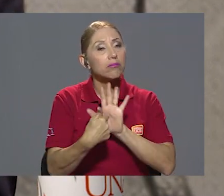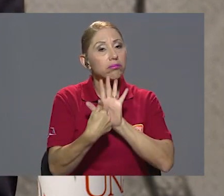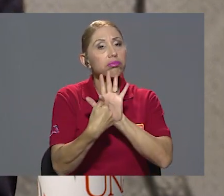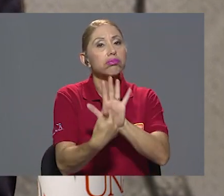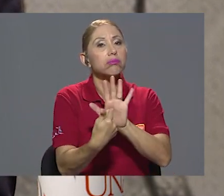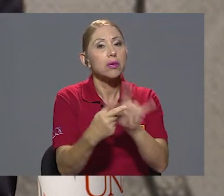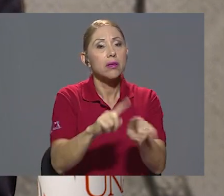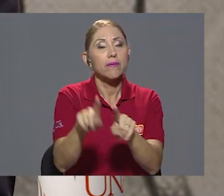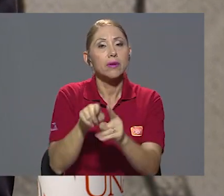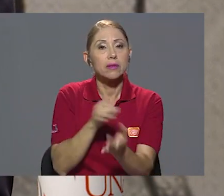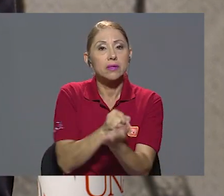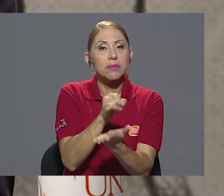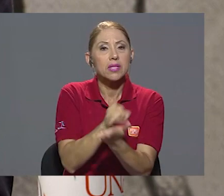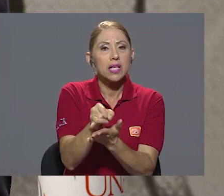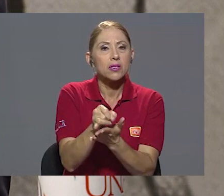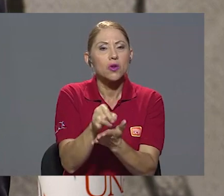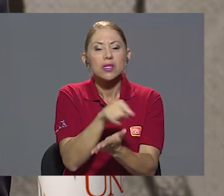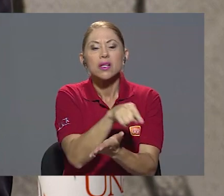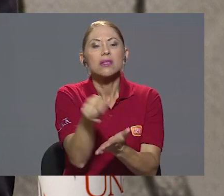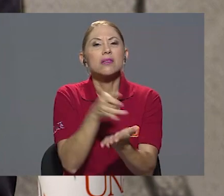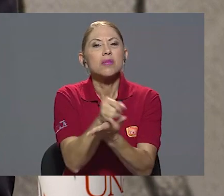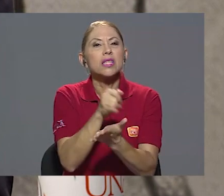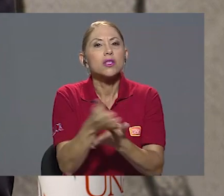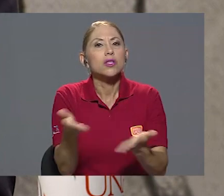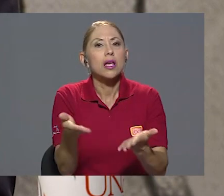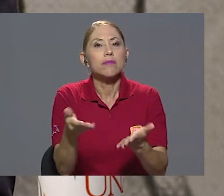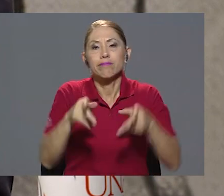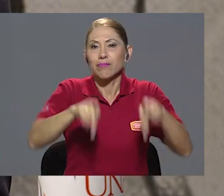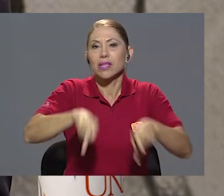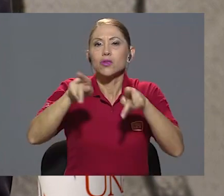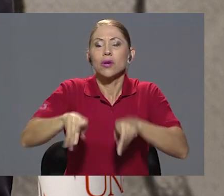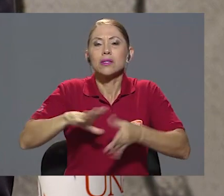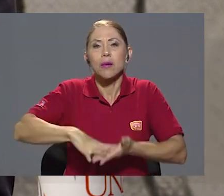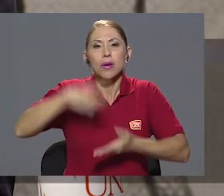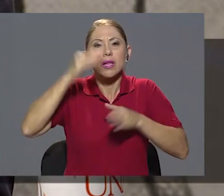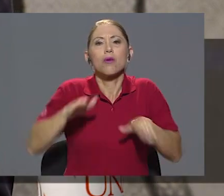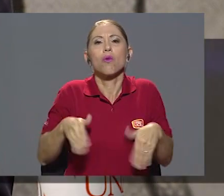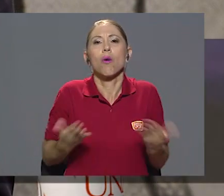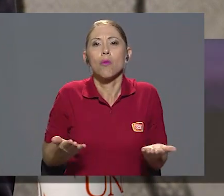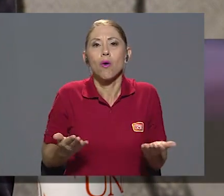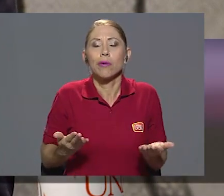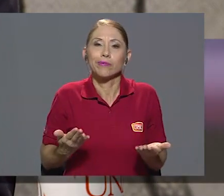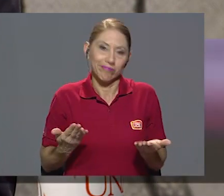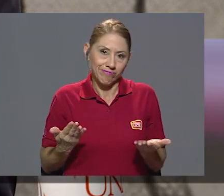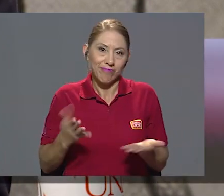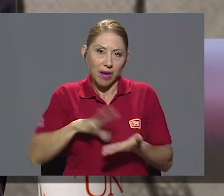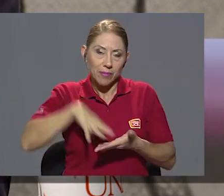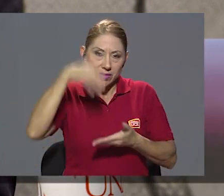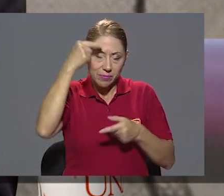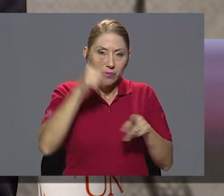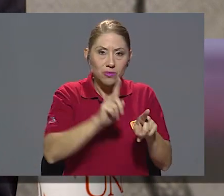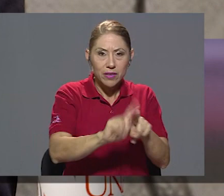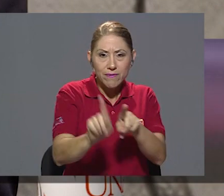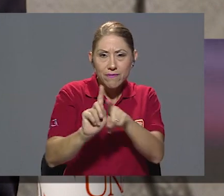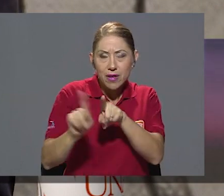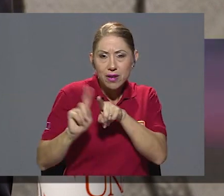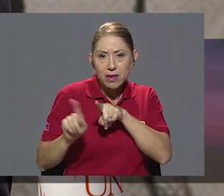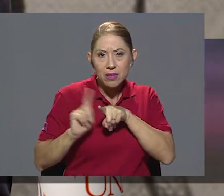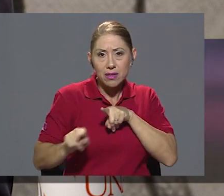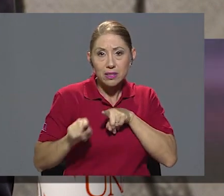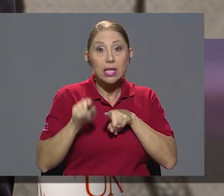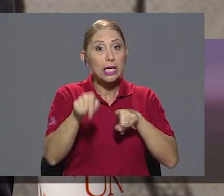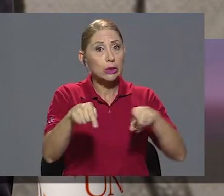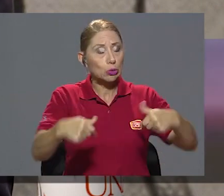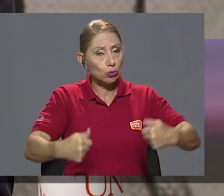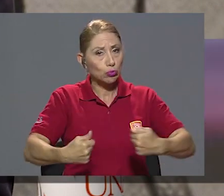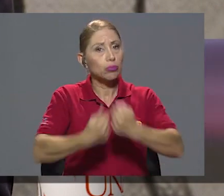serie de investigaciones de cómo aprendemos las personas. Y es un hecho que aprendemos de formas diferentes. En ese sentido está el reto,